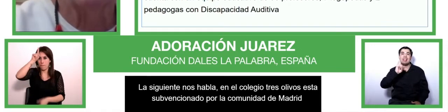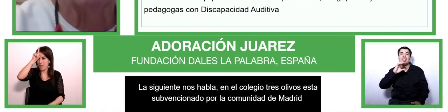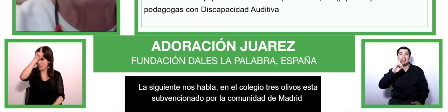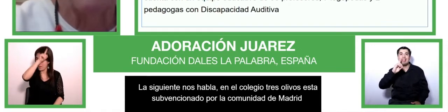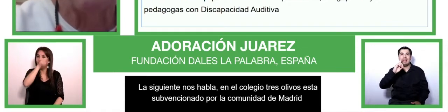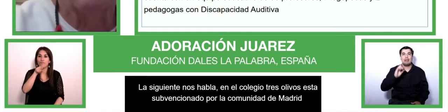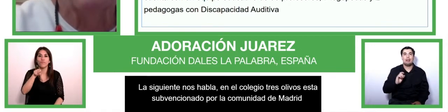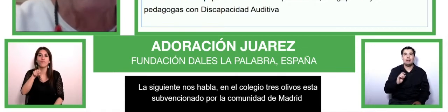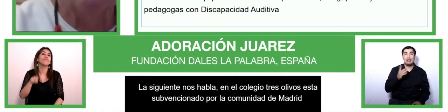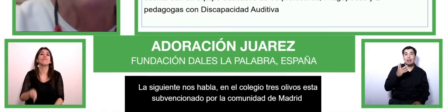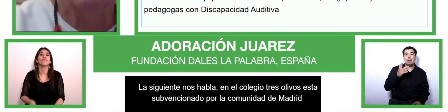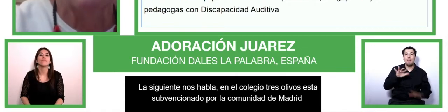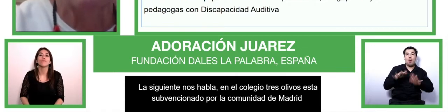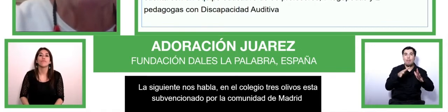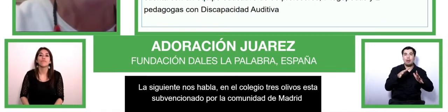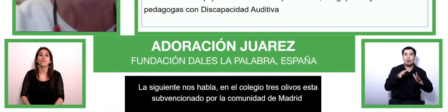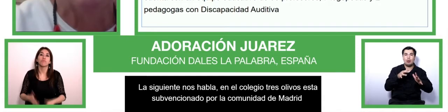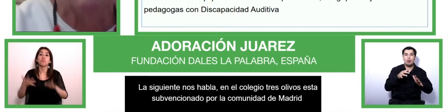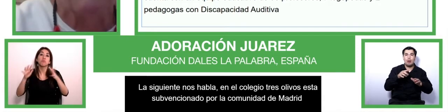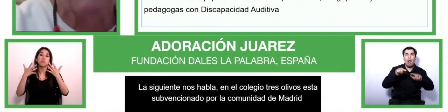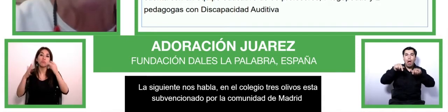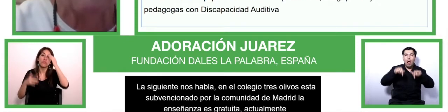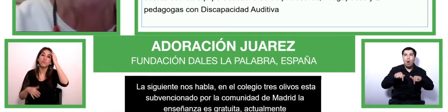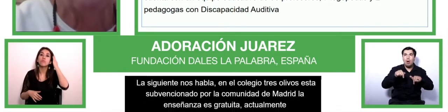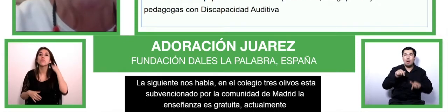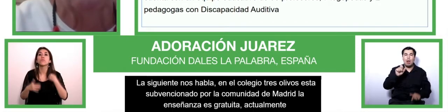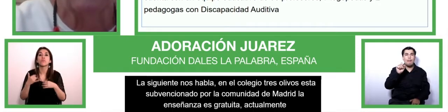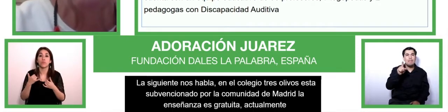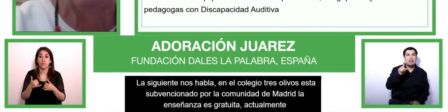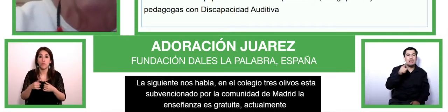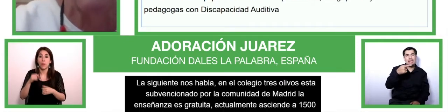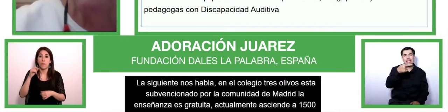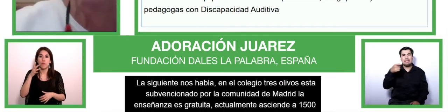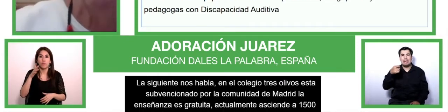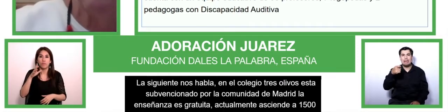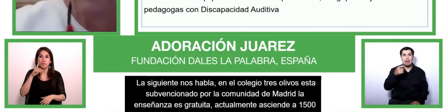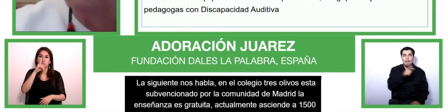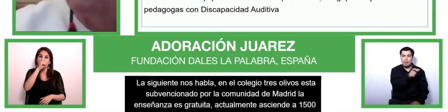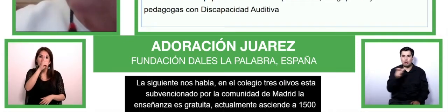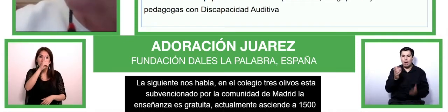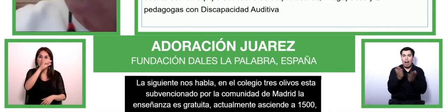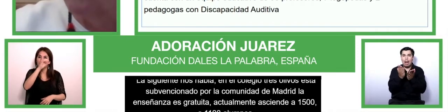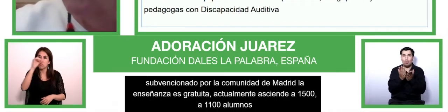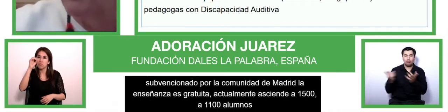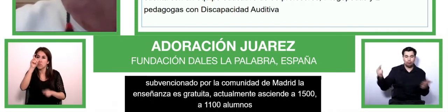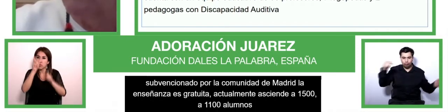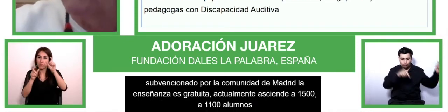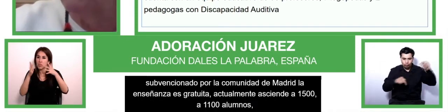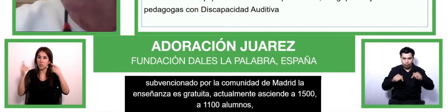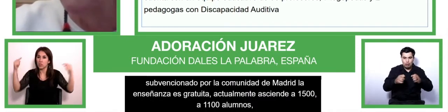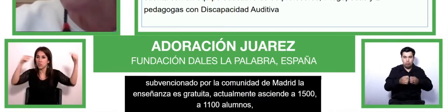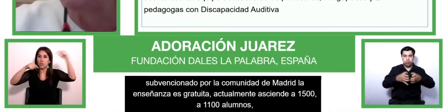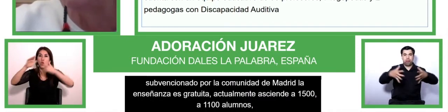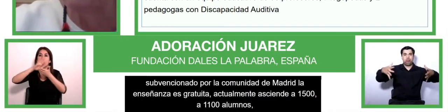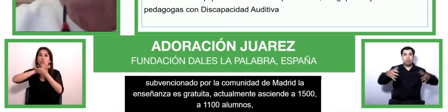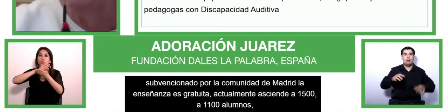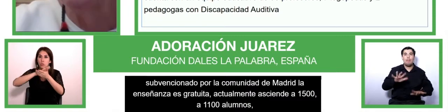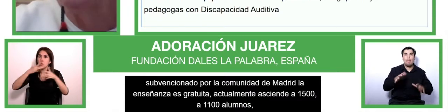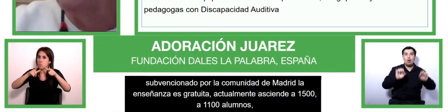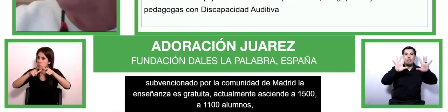pues, asciende a 1.100 alumnos. De los 1.100 alumnos tenemos un 10% que